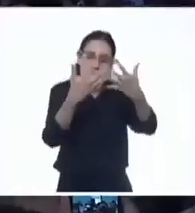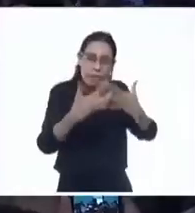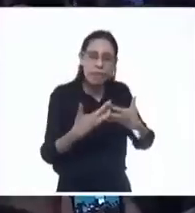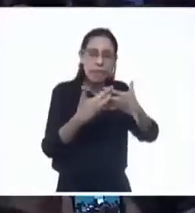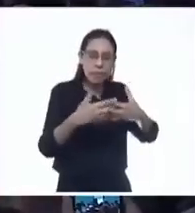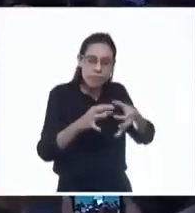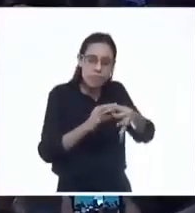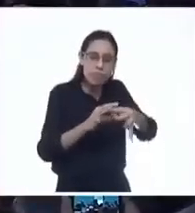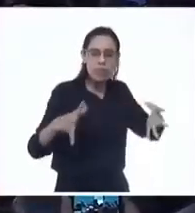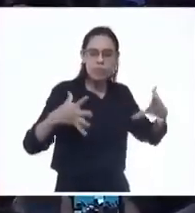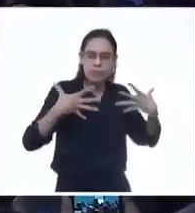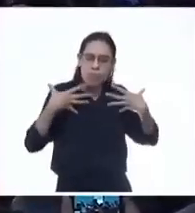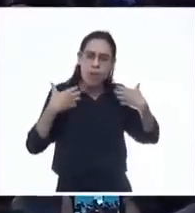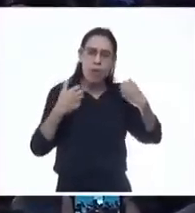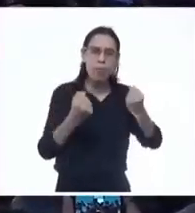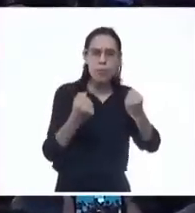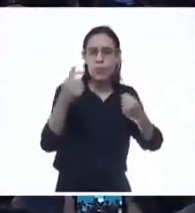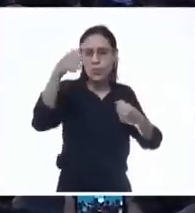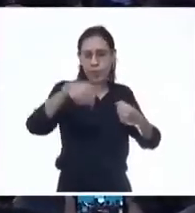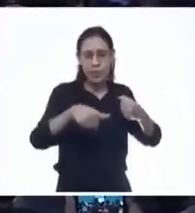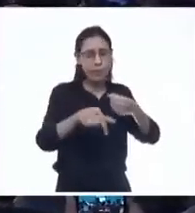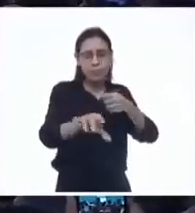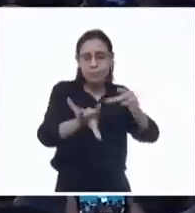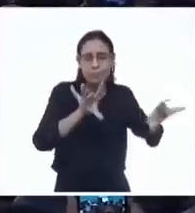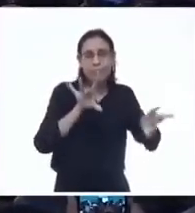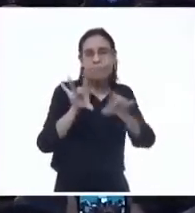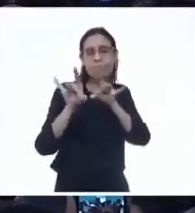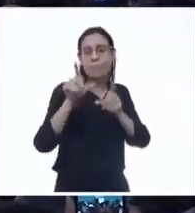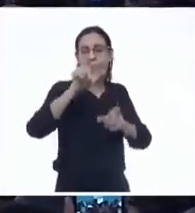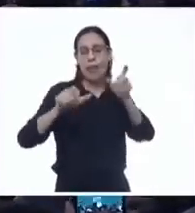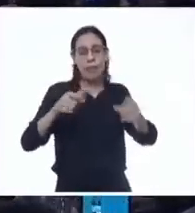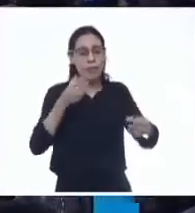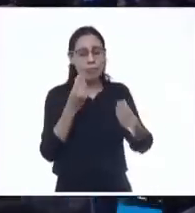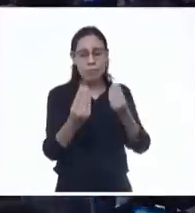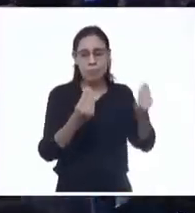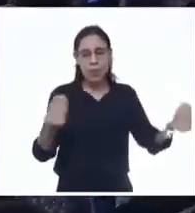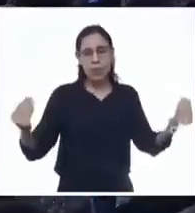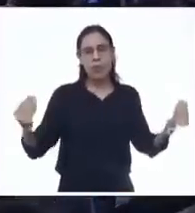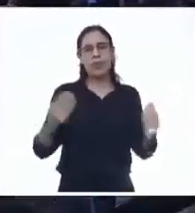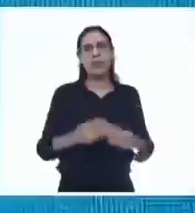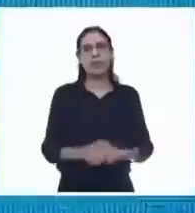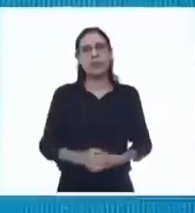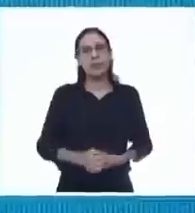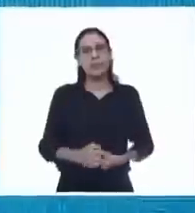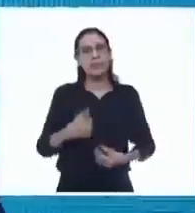como un sistema para elegir a quienes gobiernan. Quiero agradecerle